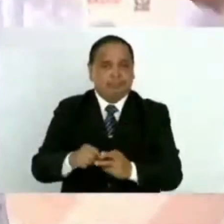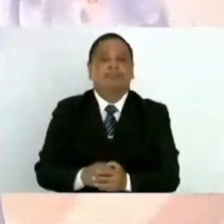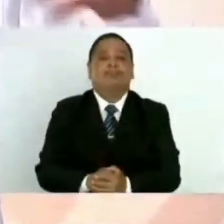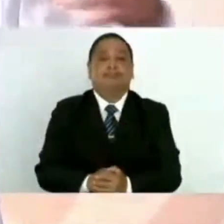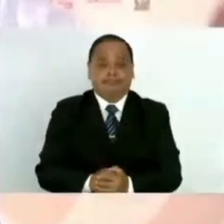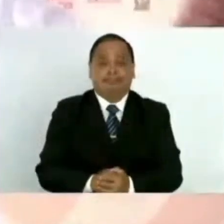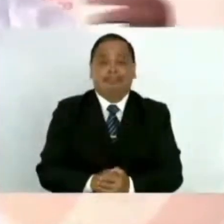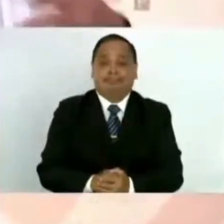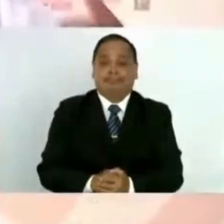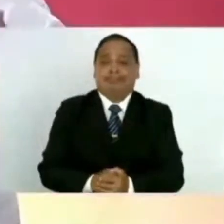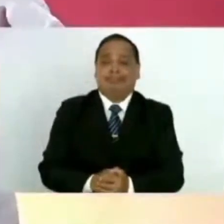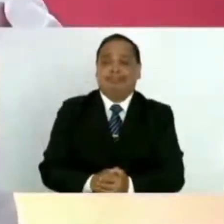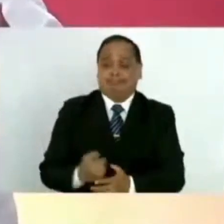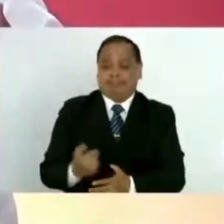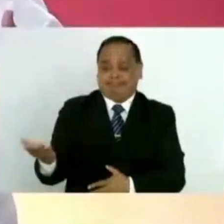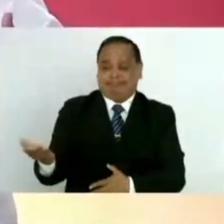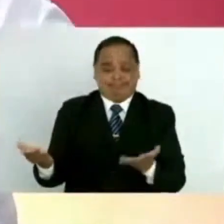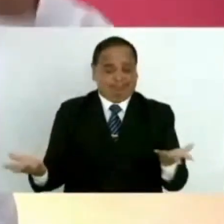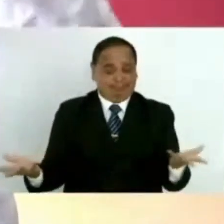unirnos todos.